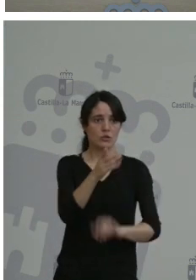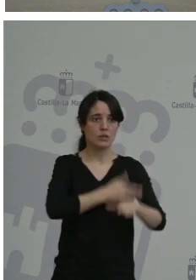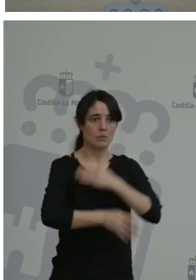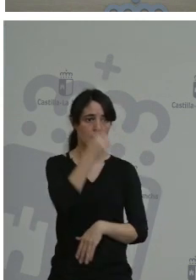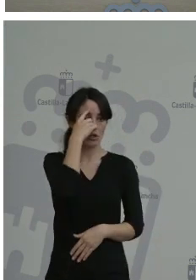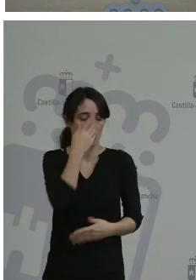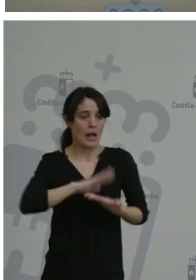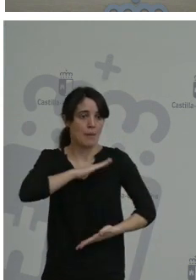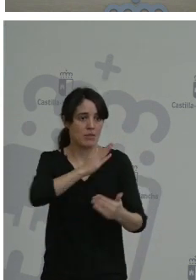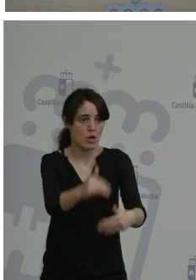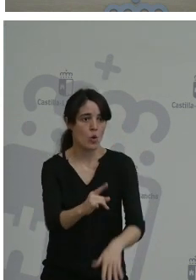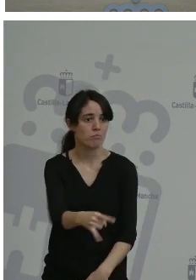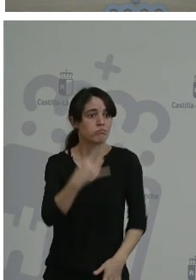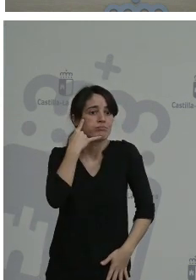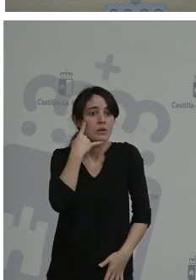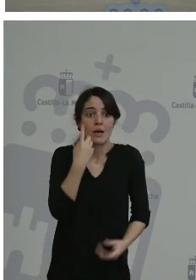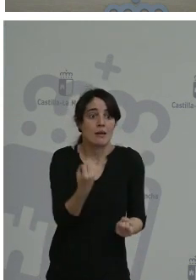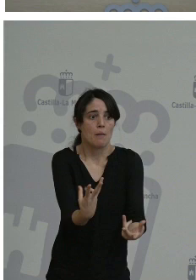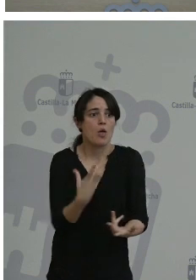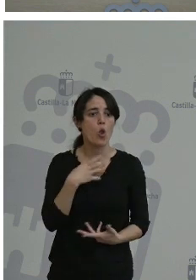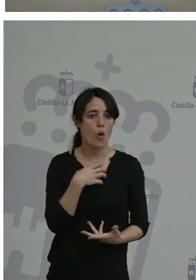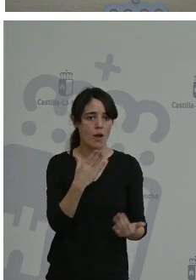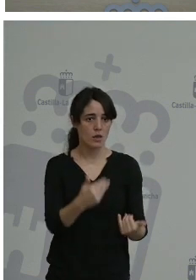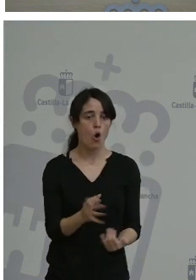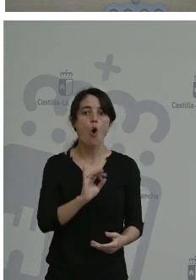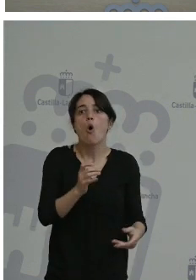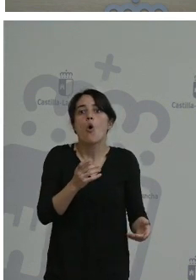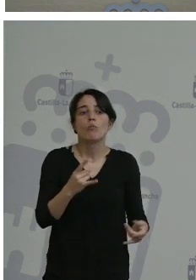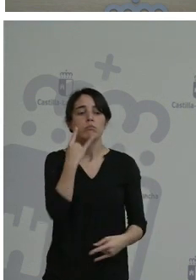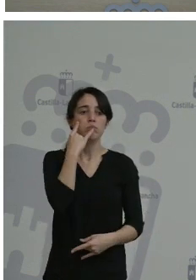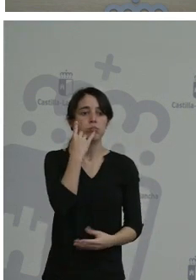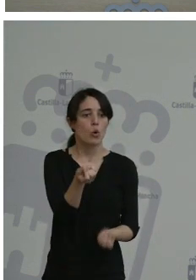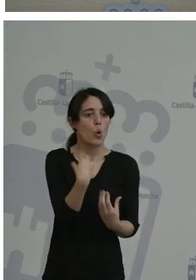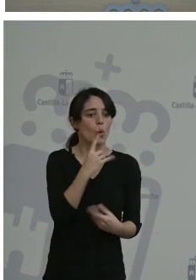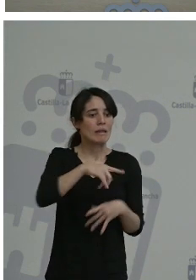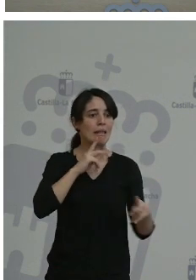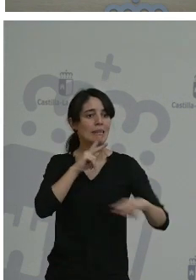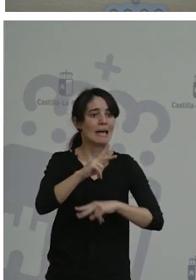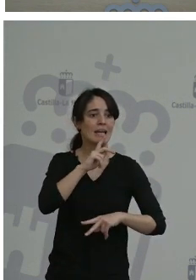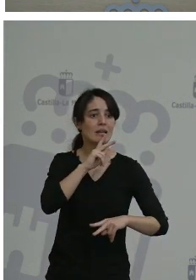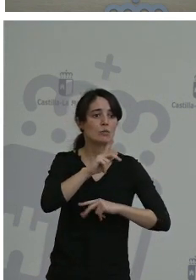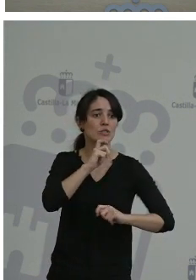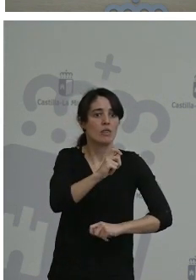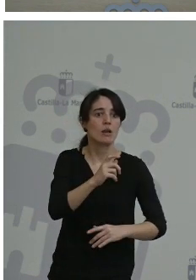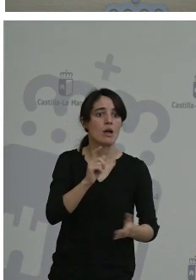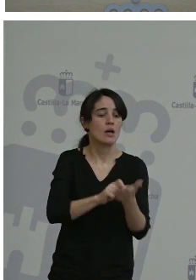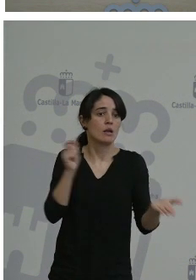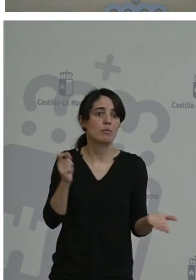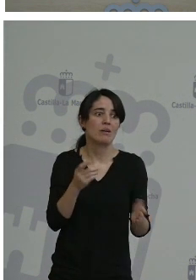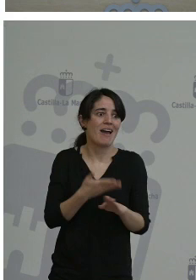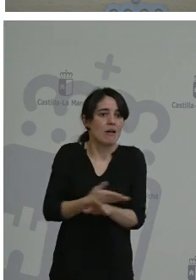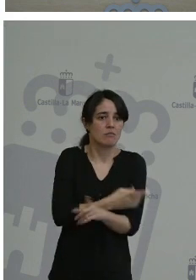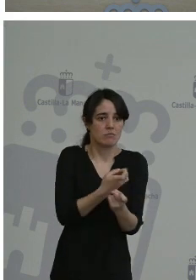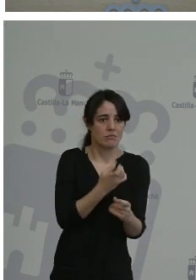de coger un teléfono de manera inmediata o incluso de dar una respuesta sin una previa consulta a lo que puedan ser personas de su entorno.